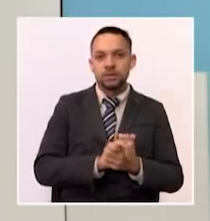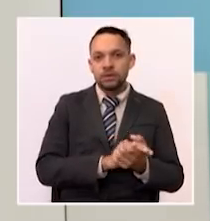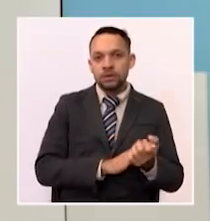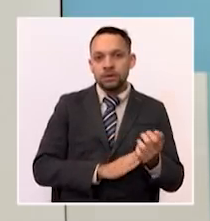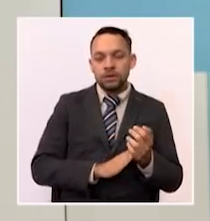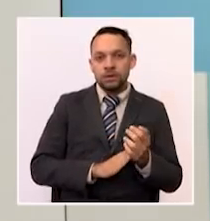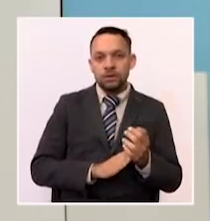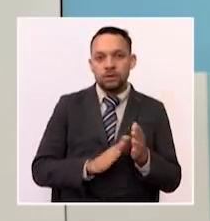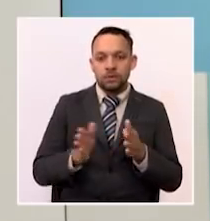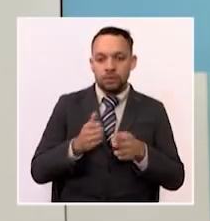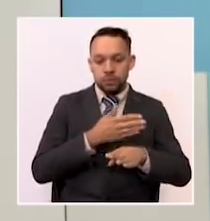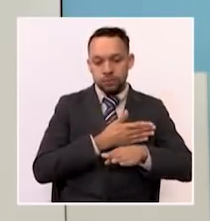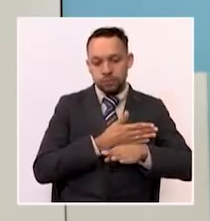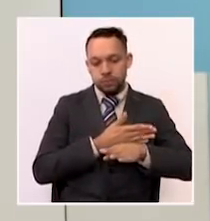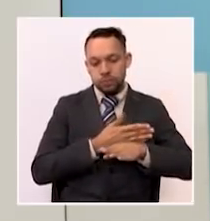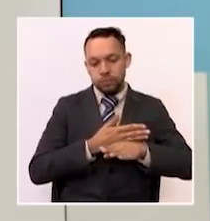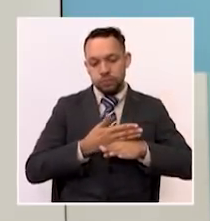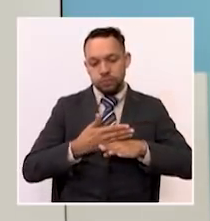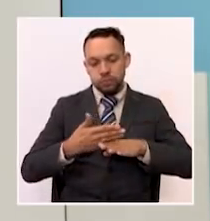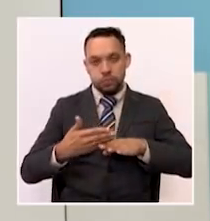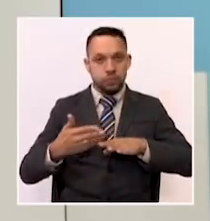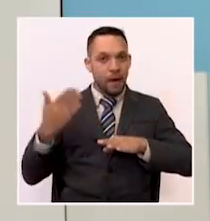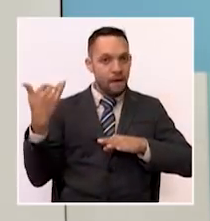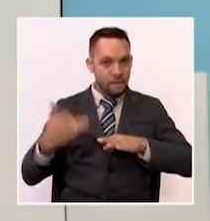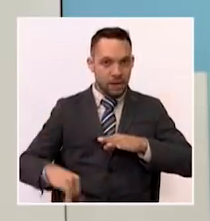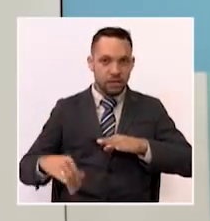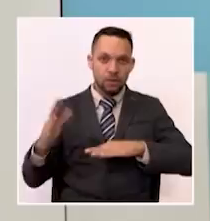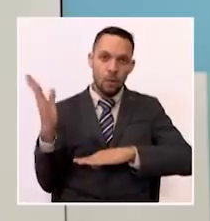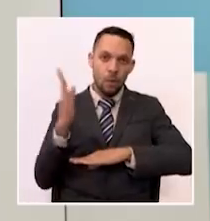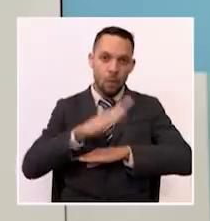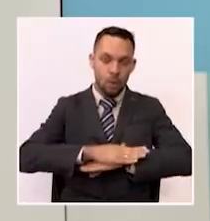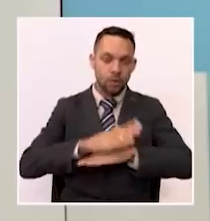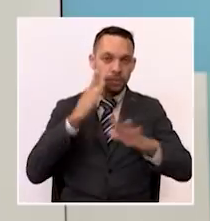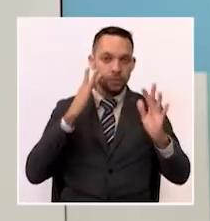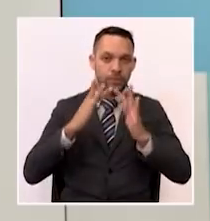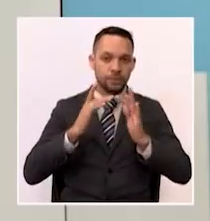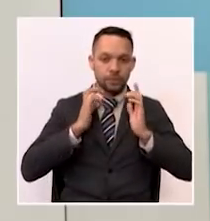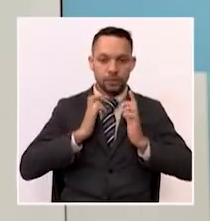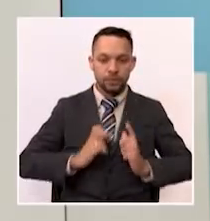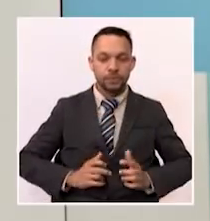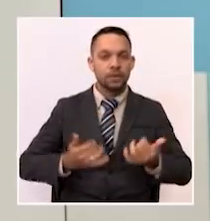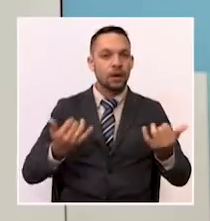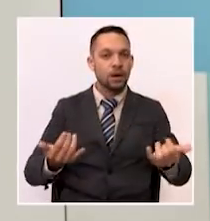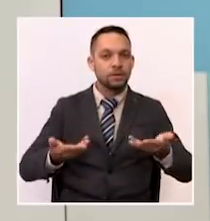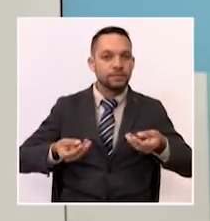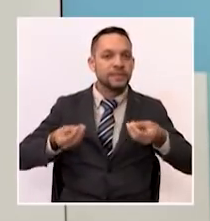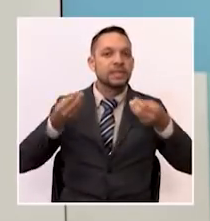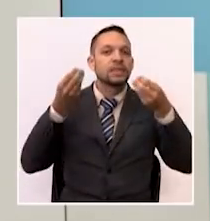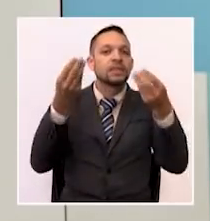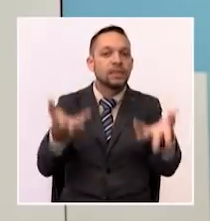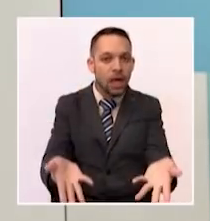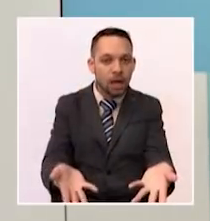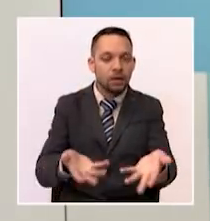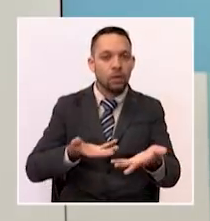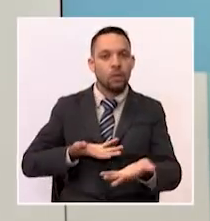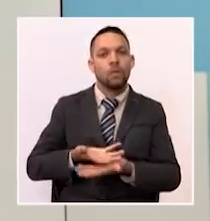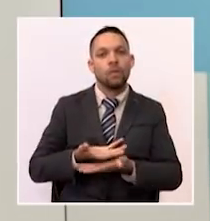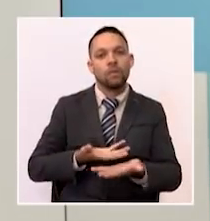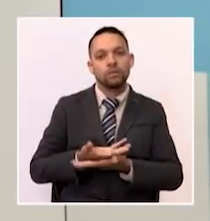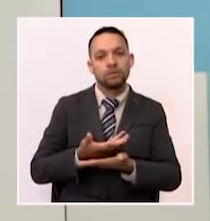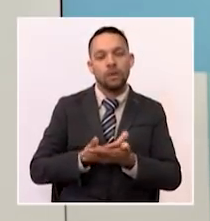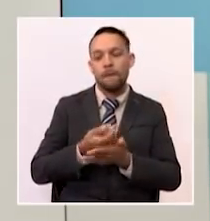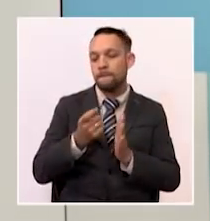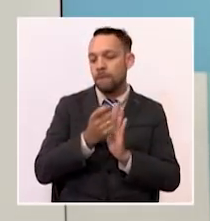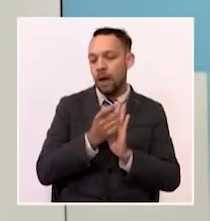Vamos finalizando este segmento del día de hoy, entonces la idea es entregarle a todos ustedes pues recomendaciones muy